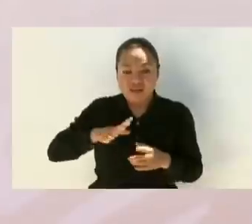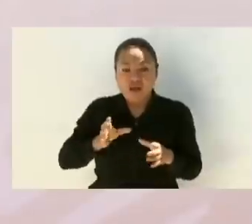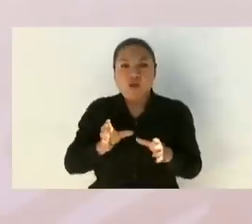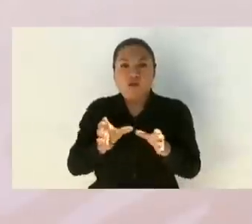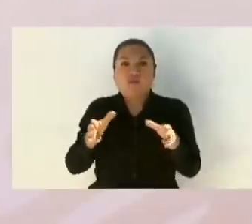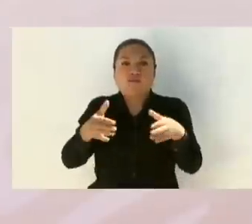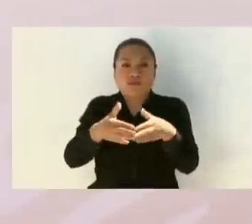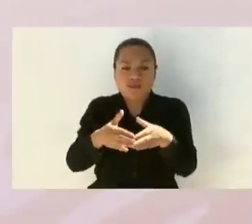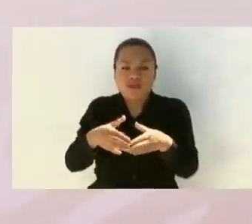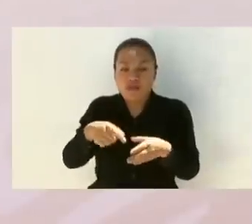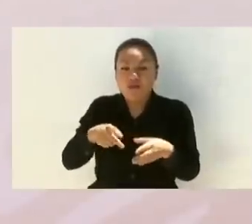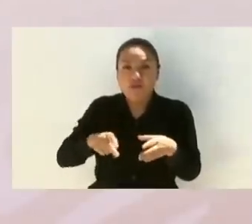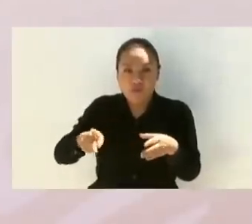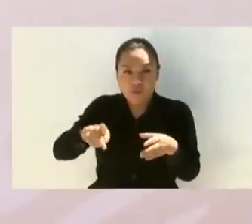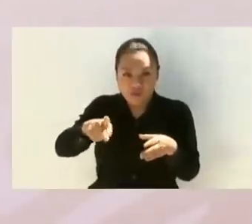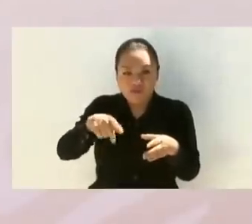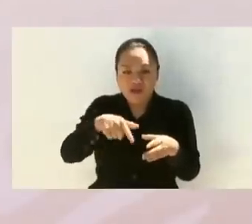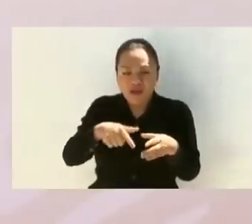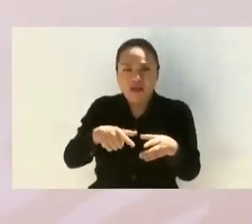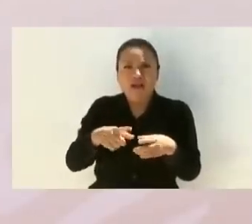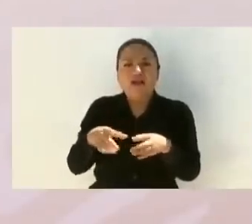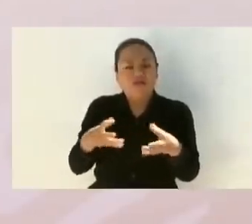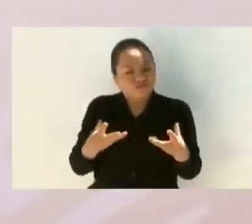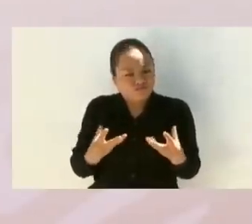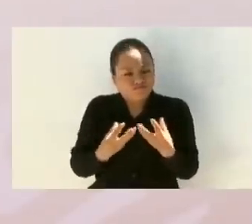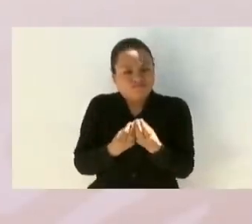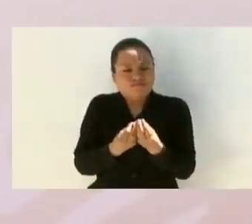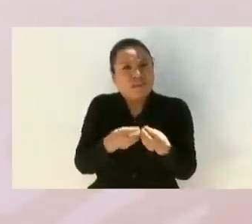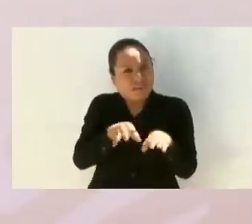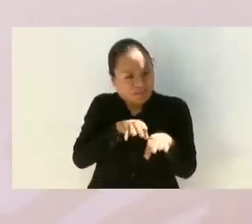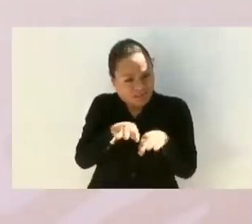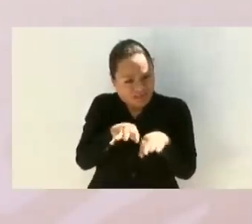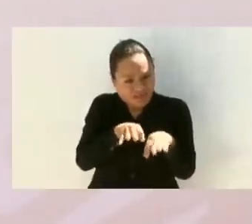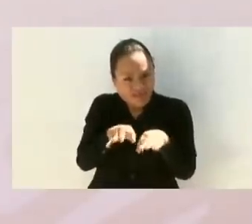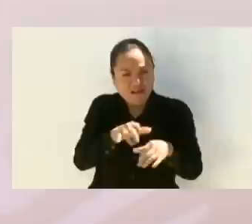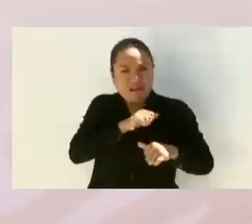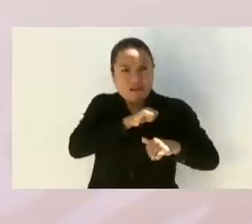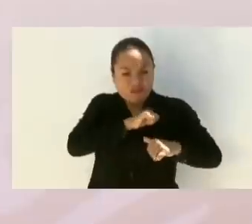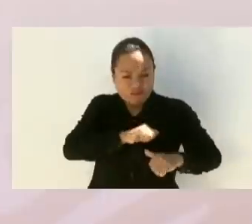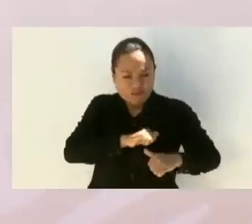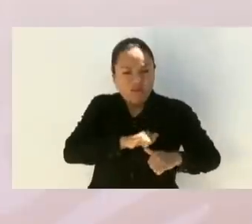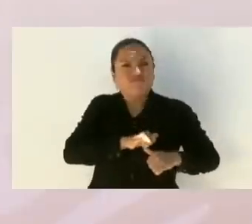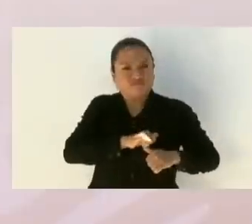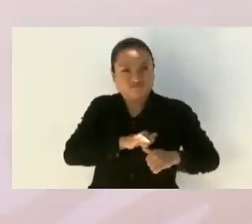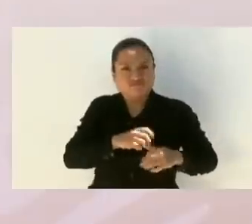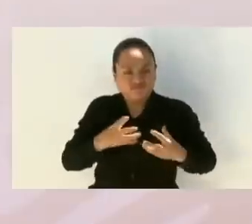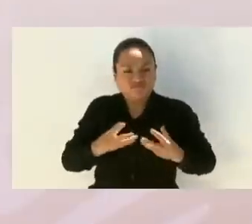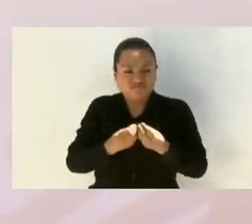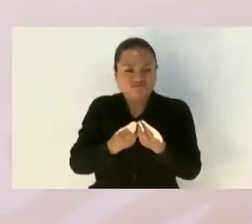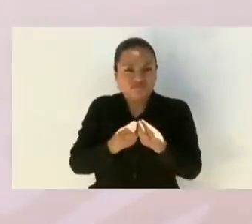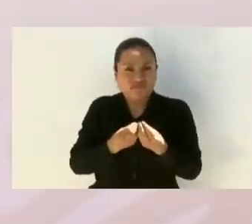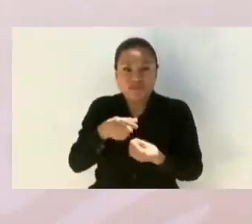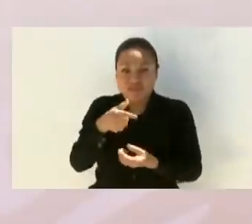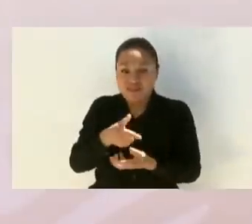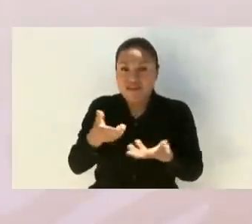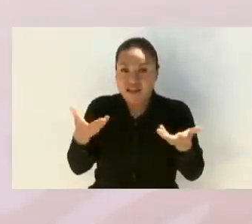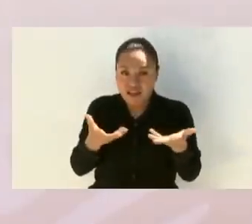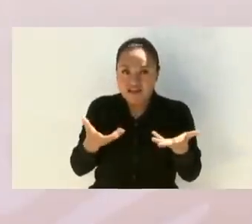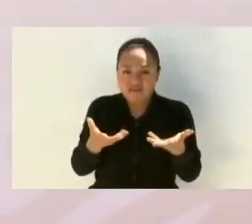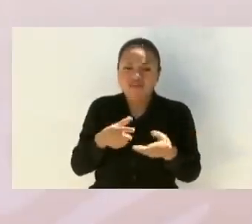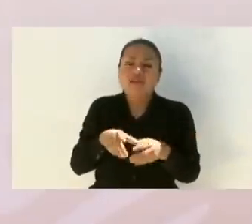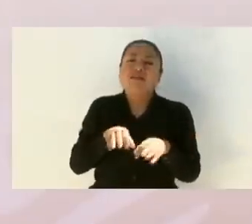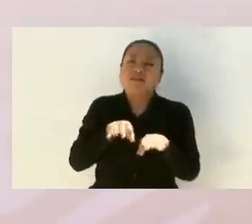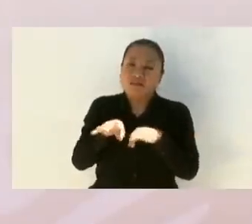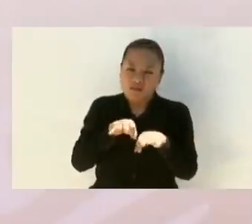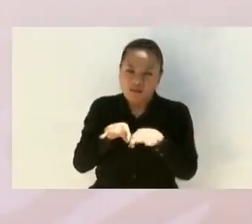junto a sus autoridades y así se hacen las obras.